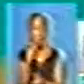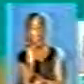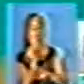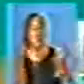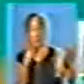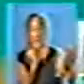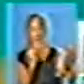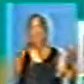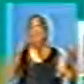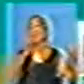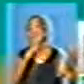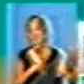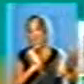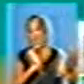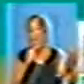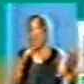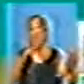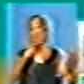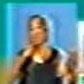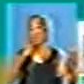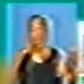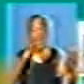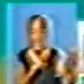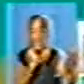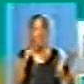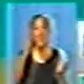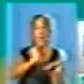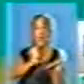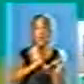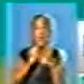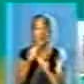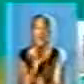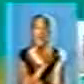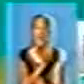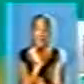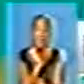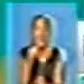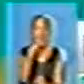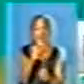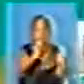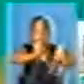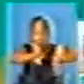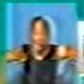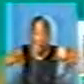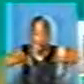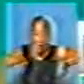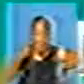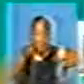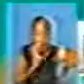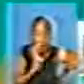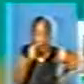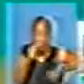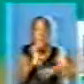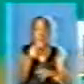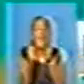exactamente era agustín rossi el diputado por santa fe que tuvo que separar literalmente y